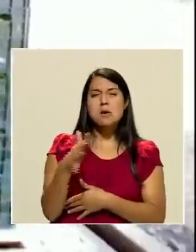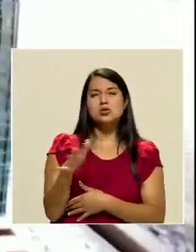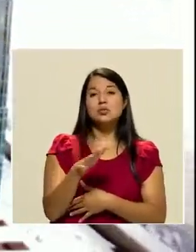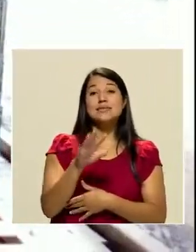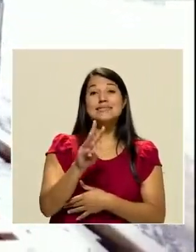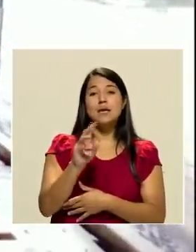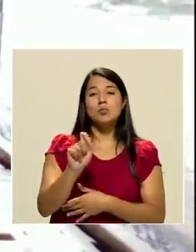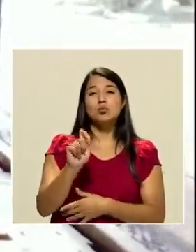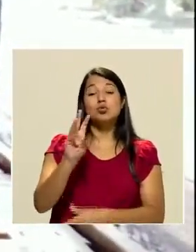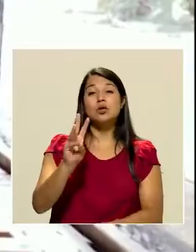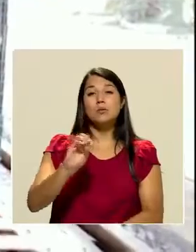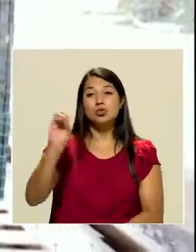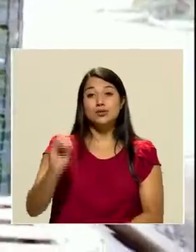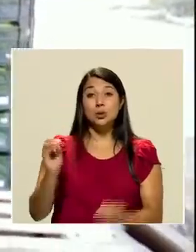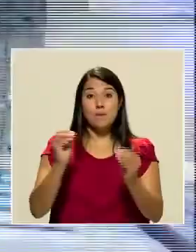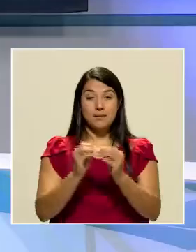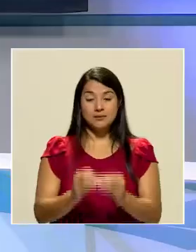aproximadamente 6.6%.